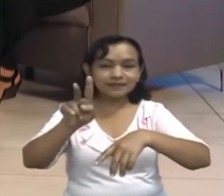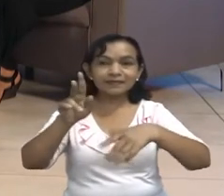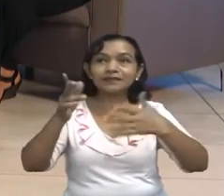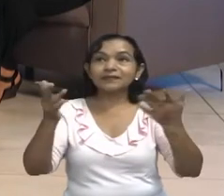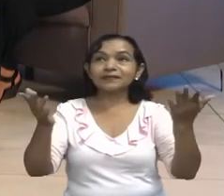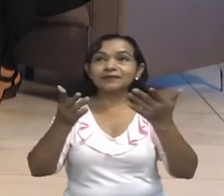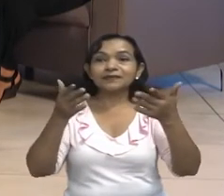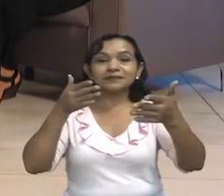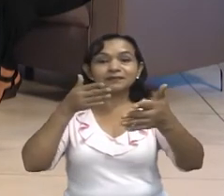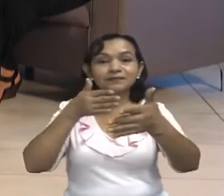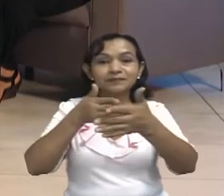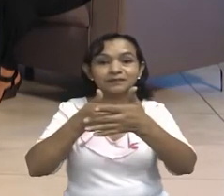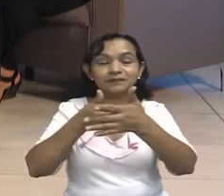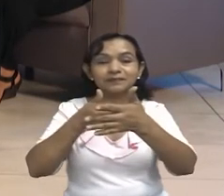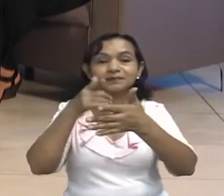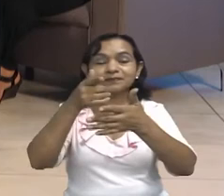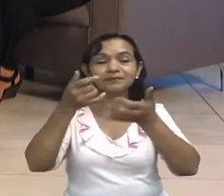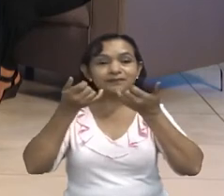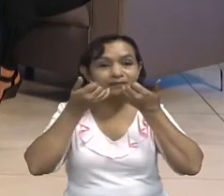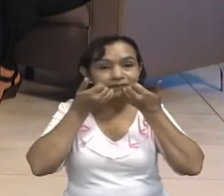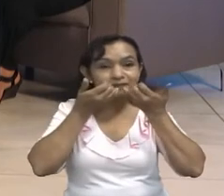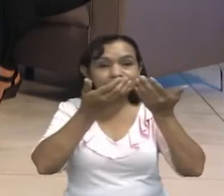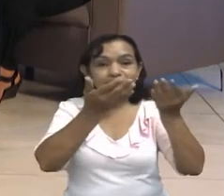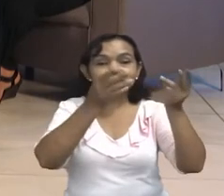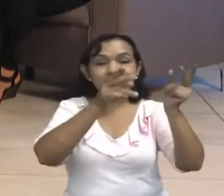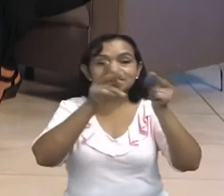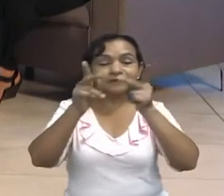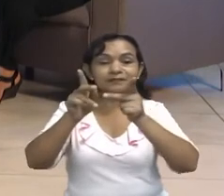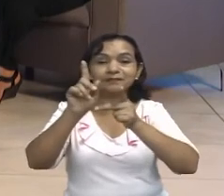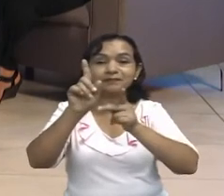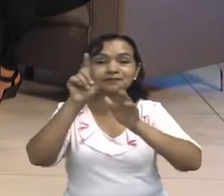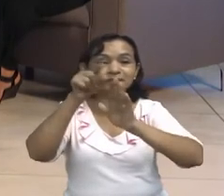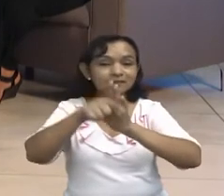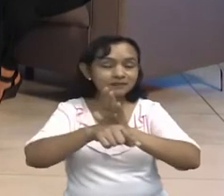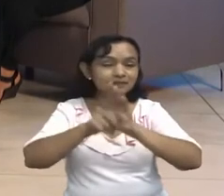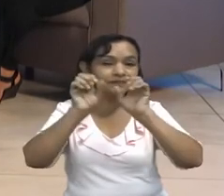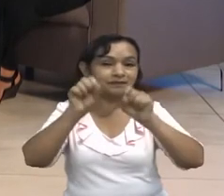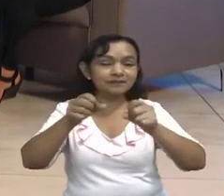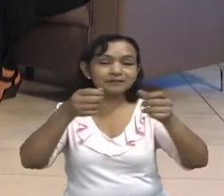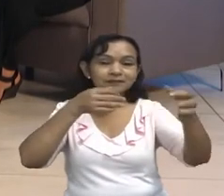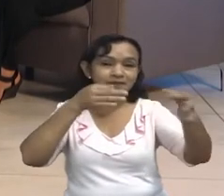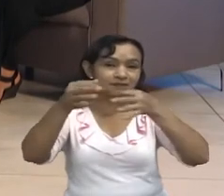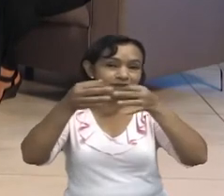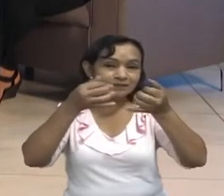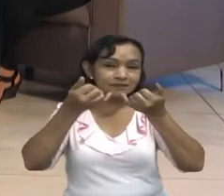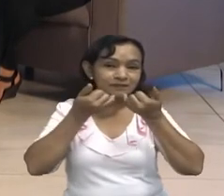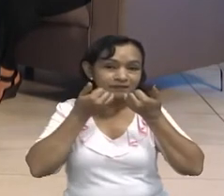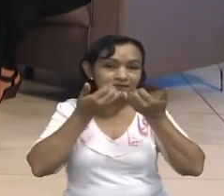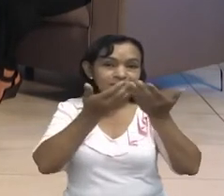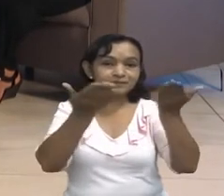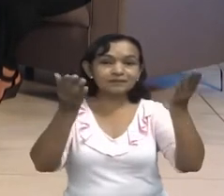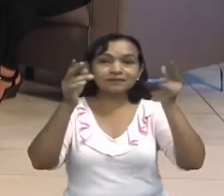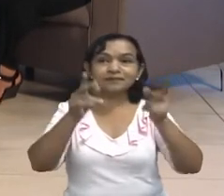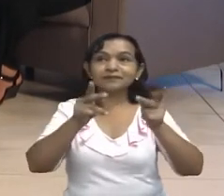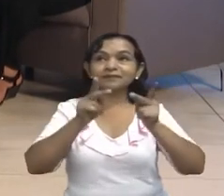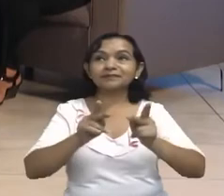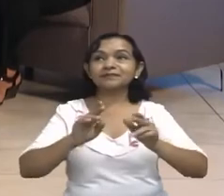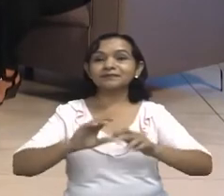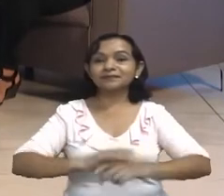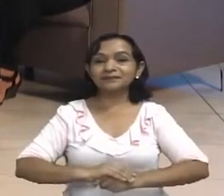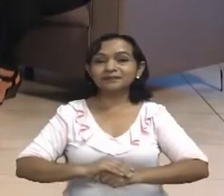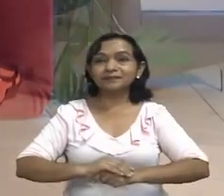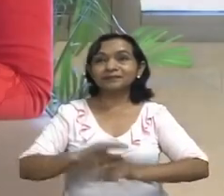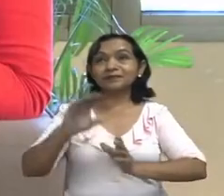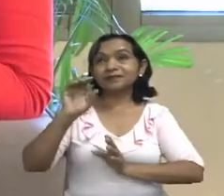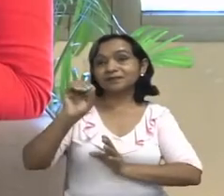bastante corto. Liz, tu mensaje a nuestra audiencia en un minuto, ¿qué le podrías compartir? Bueno, resumilo. Ok,